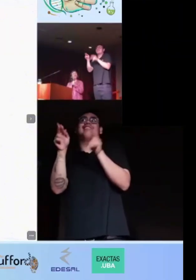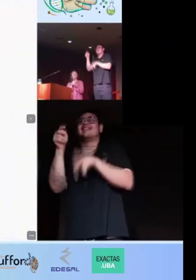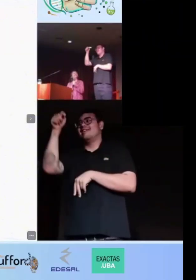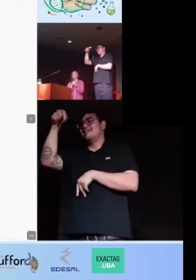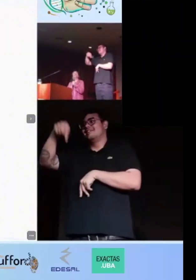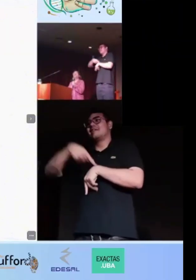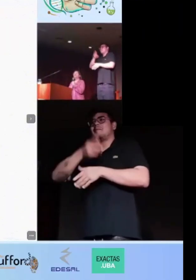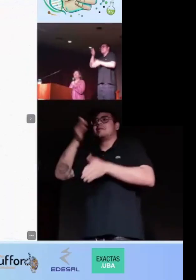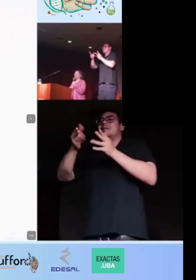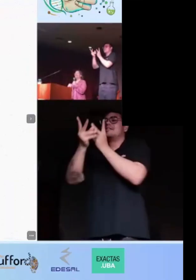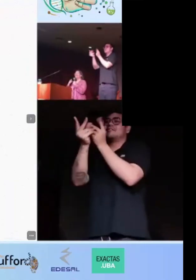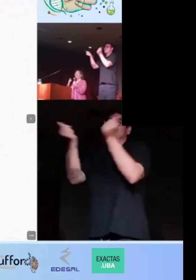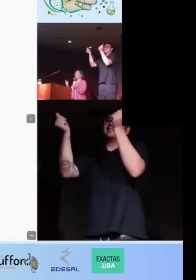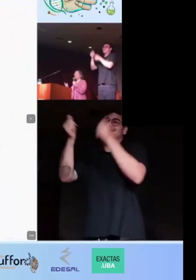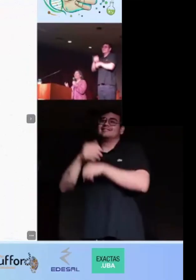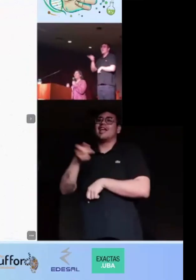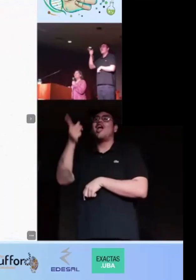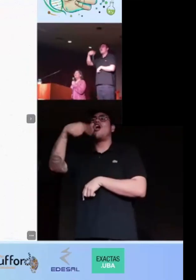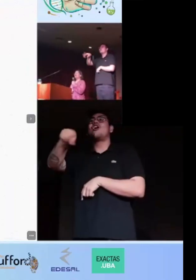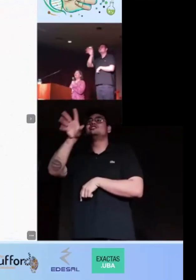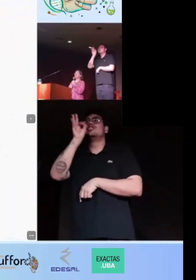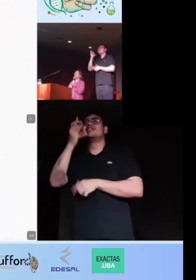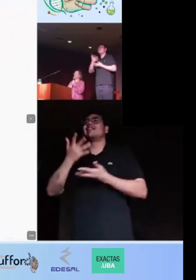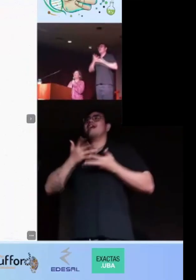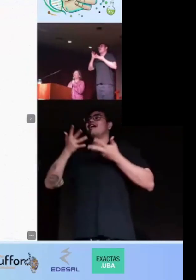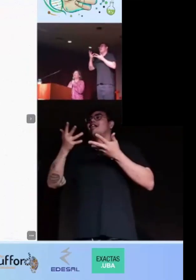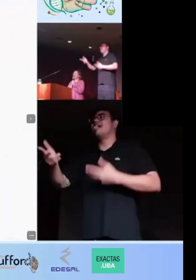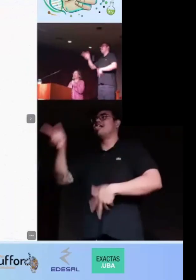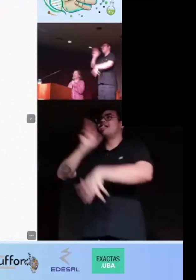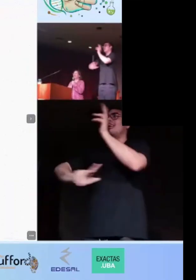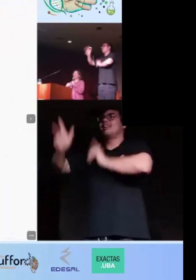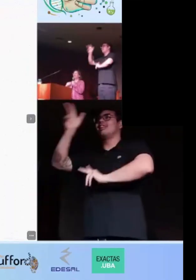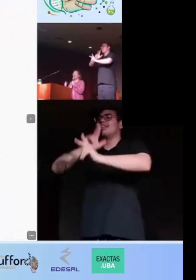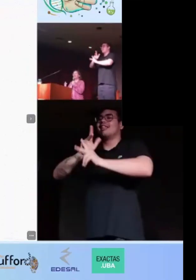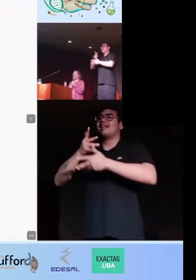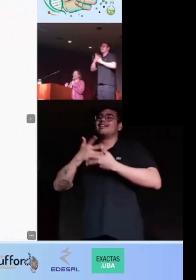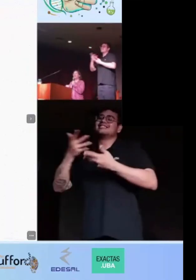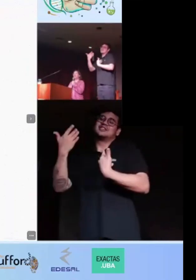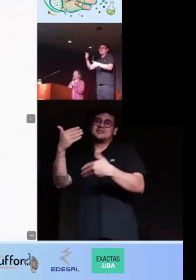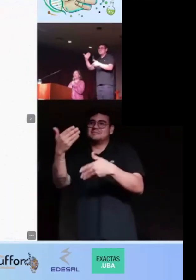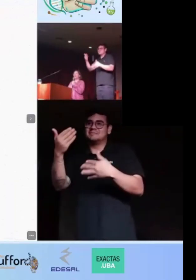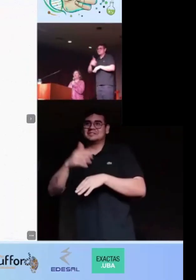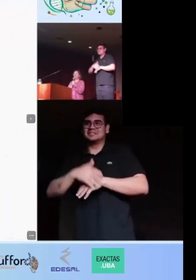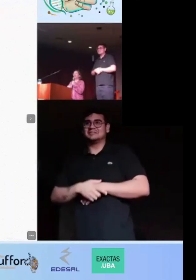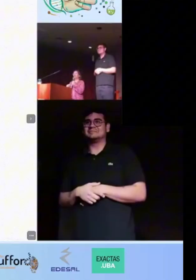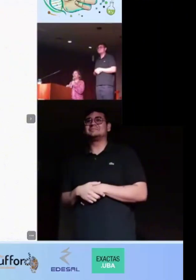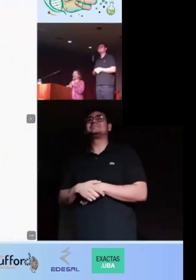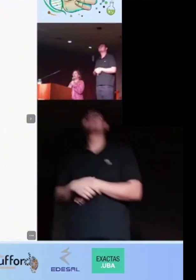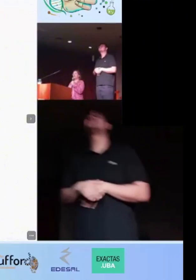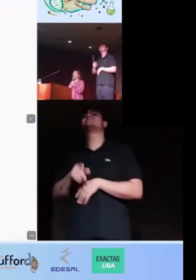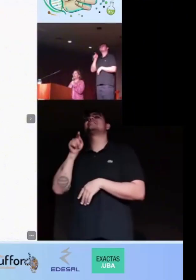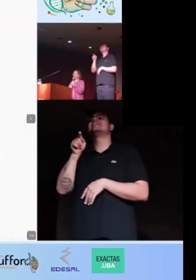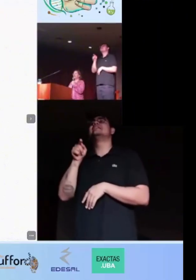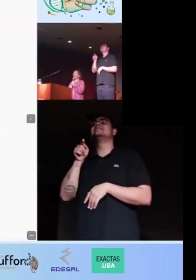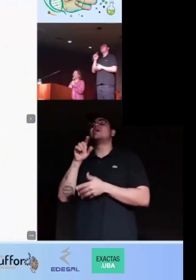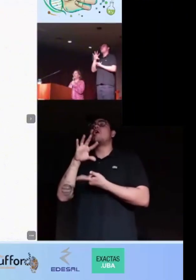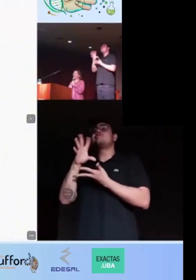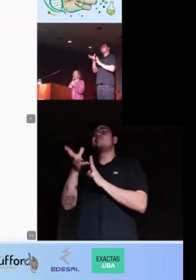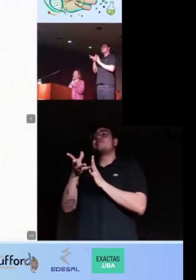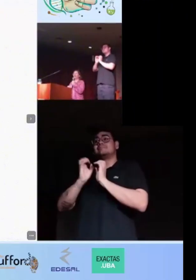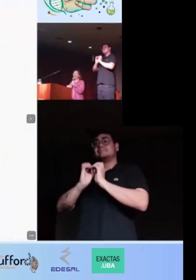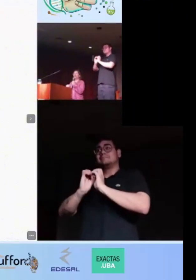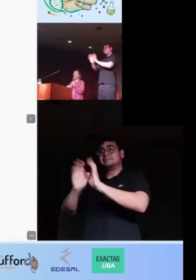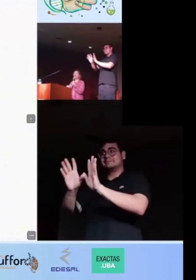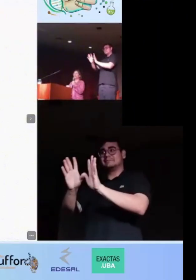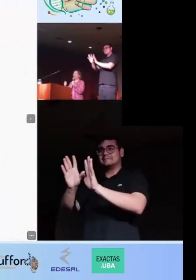rápido, deben estar cansados de escuchar. Solo a nivel de introducción, eh,